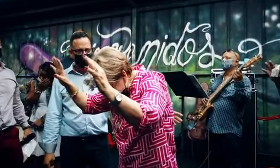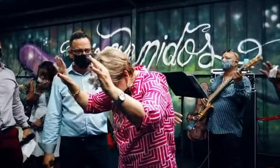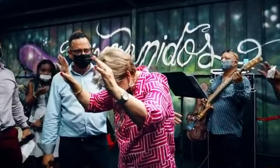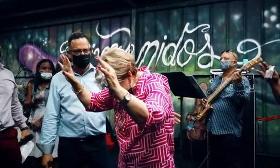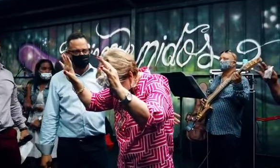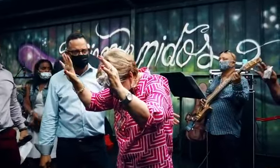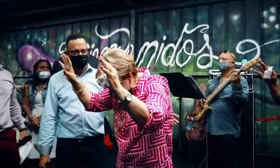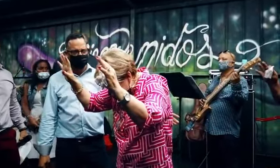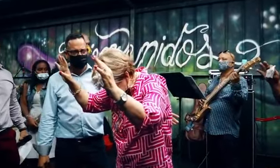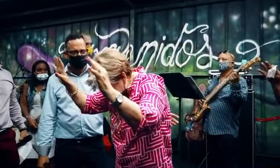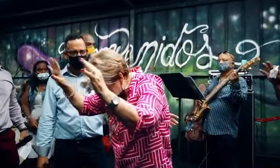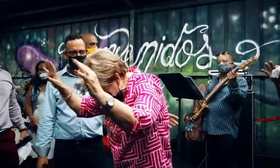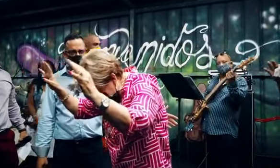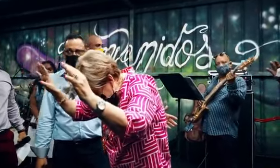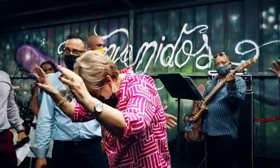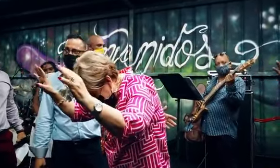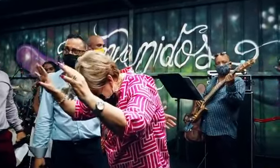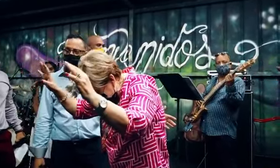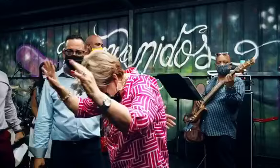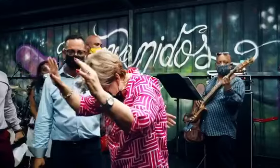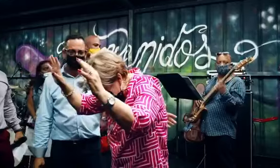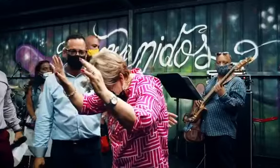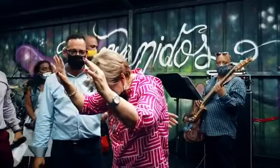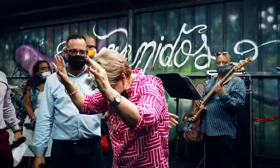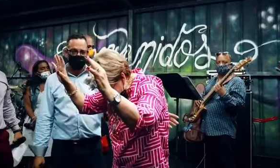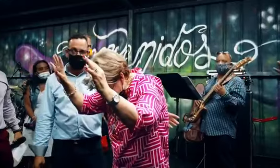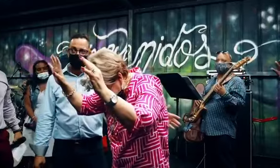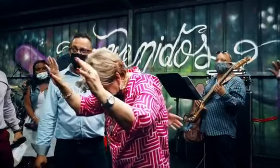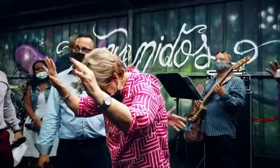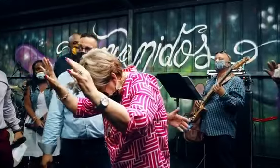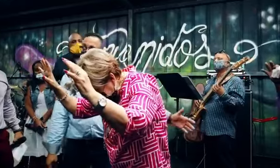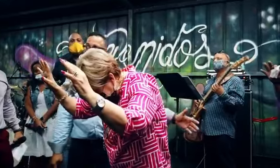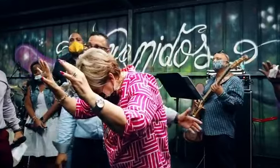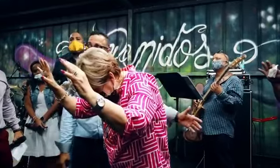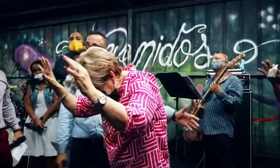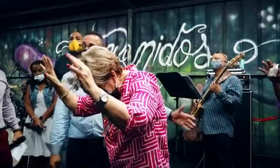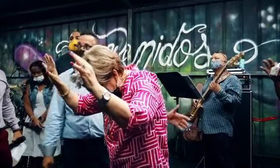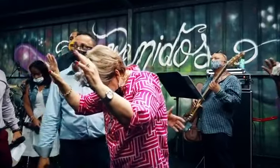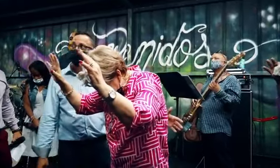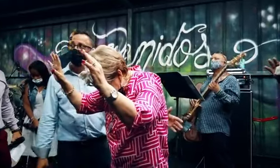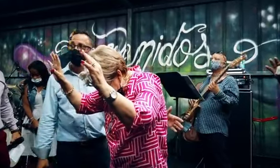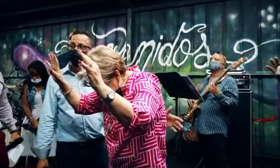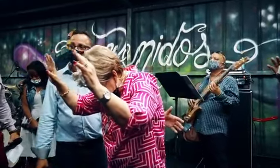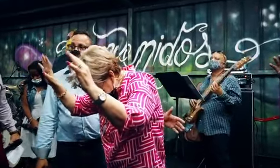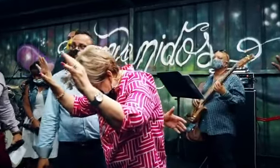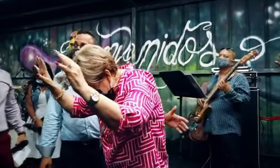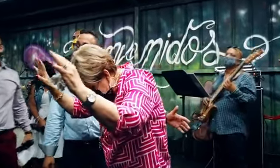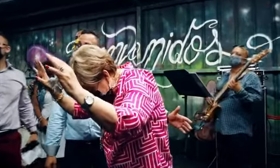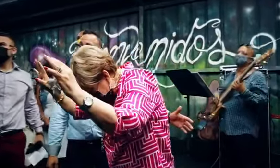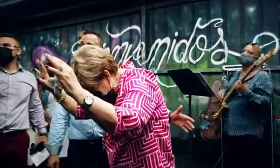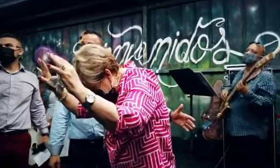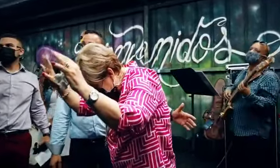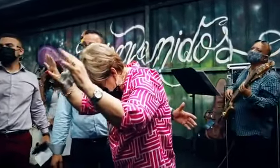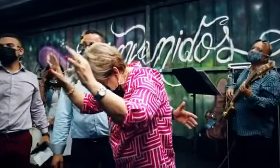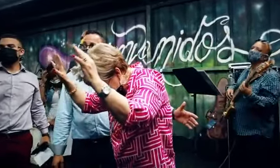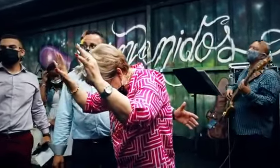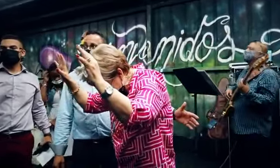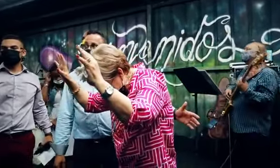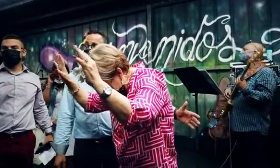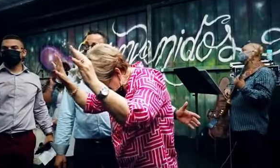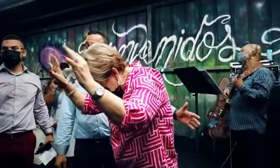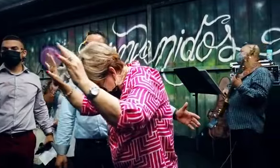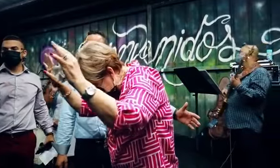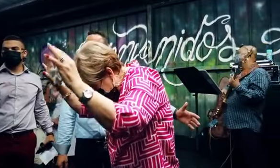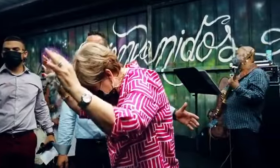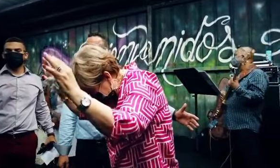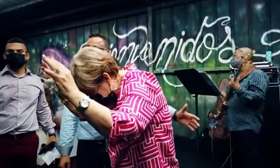Porque Dios la ha levantado como muro en este país. Y Dios me dijo, la actividad se hizo para fortalecer el muro